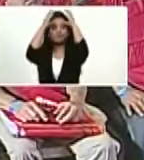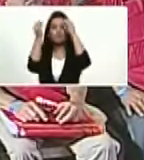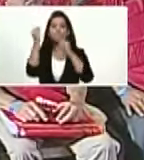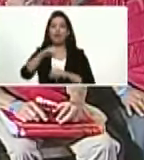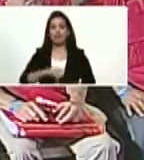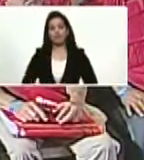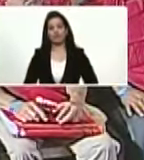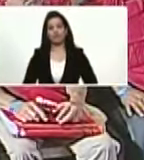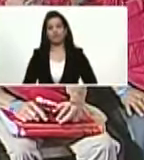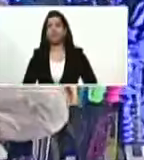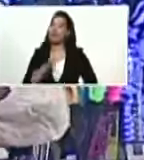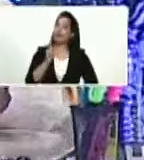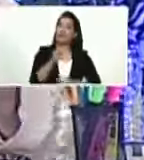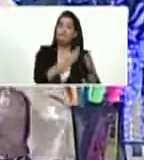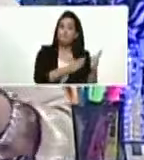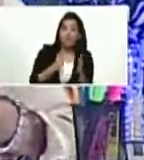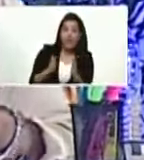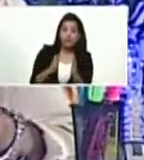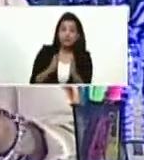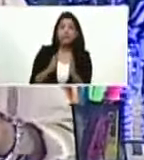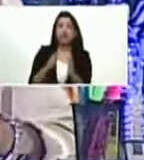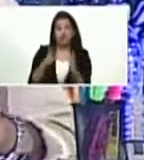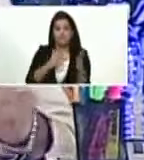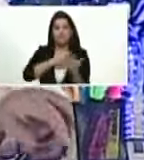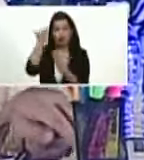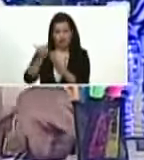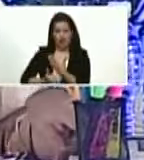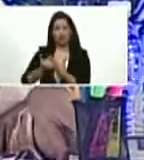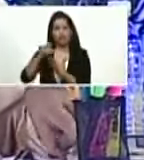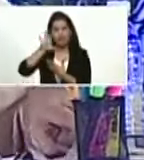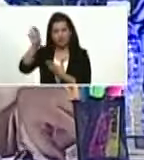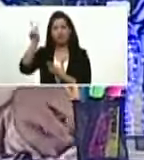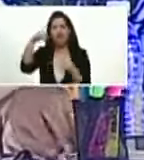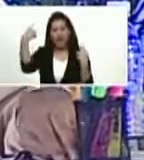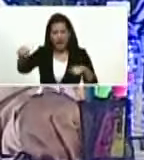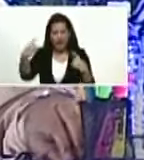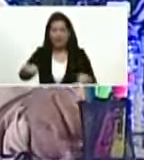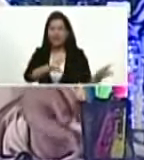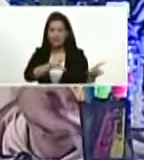Plan y proyecto de patria tenemos, aquí está. Aquí está.